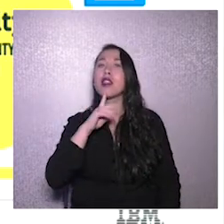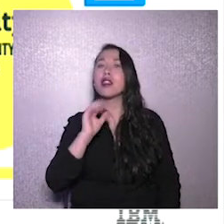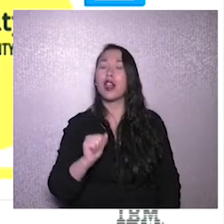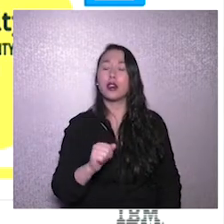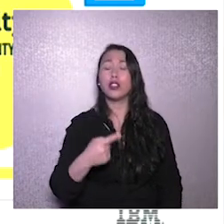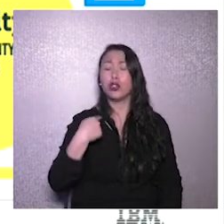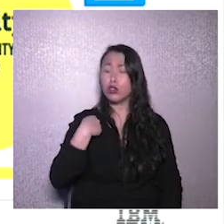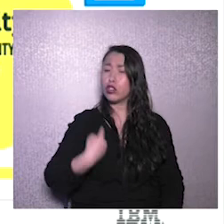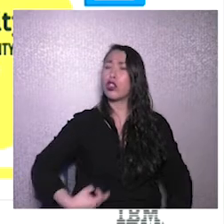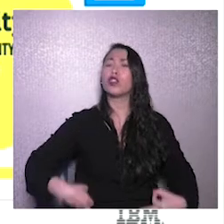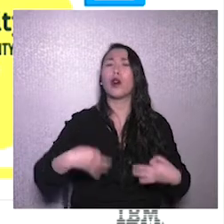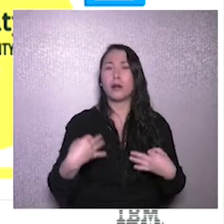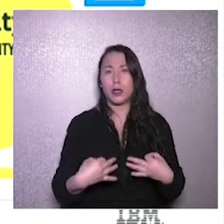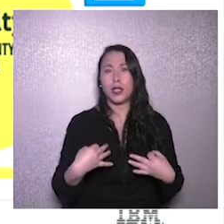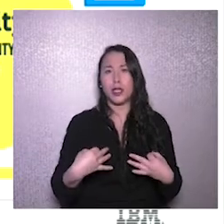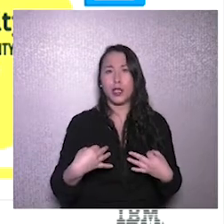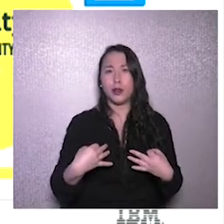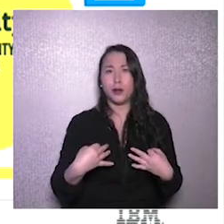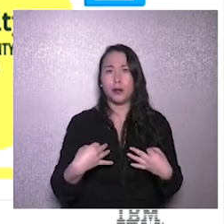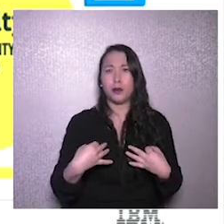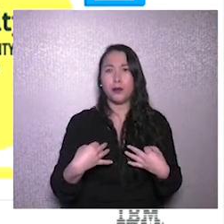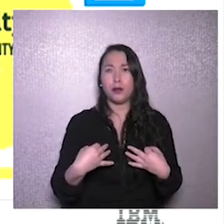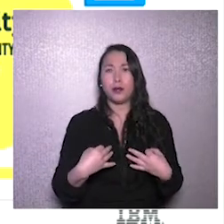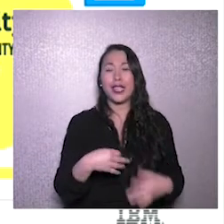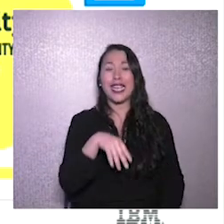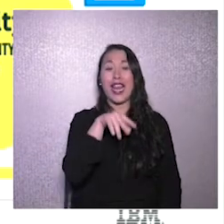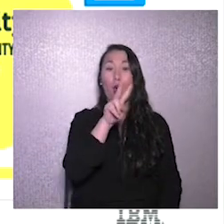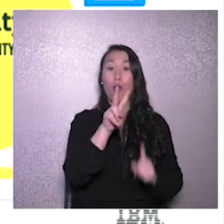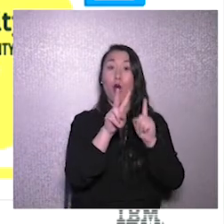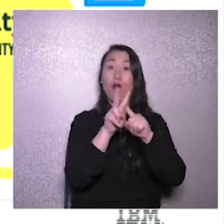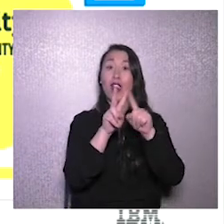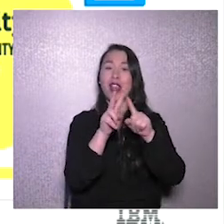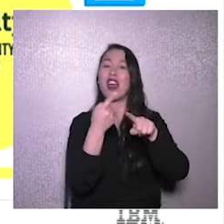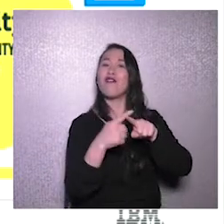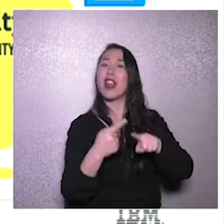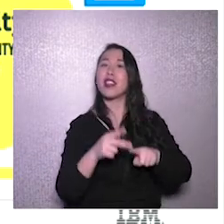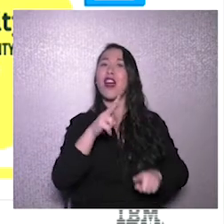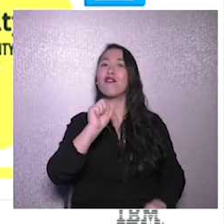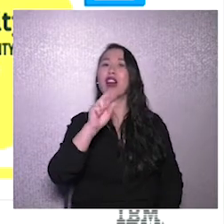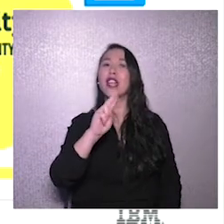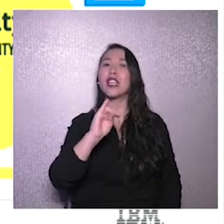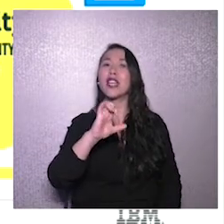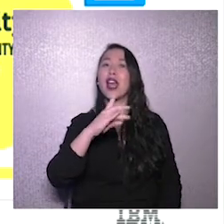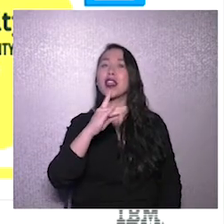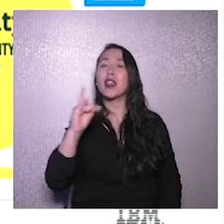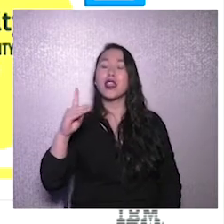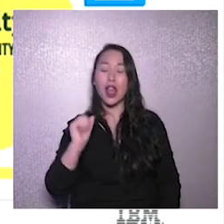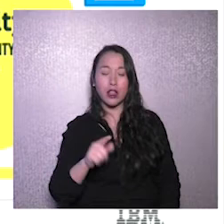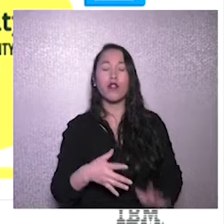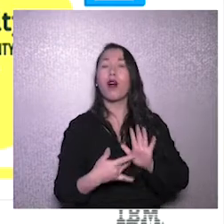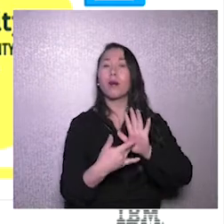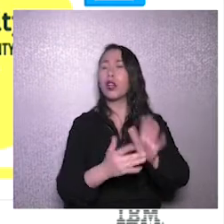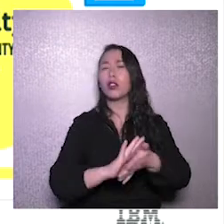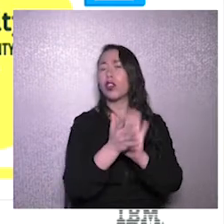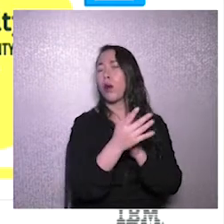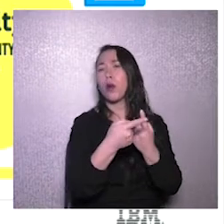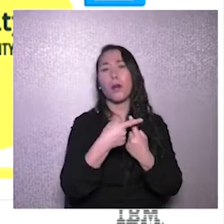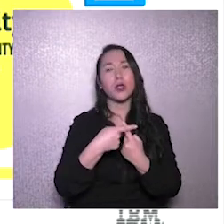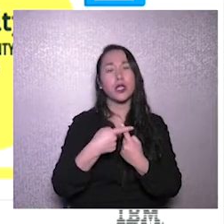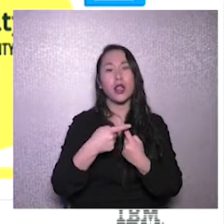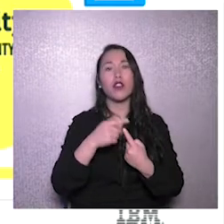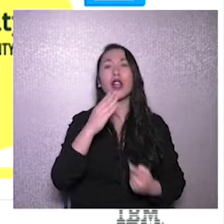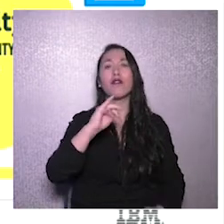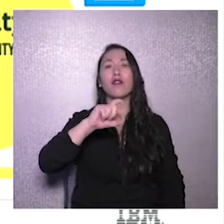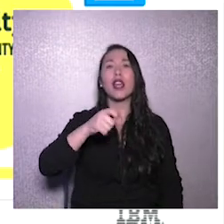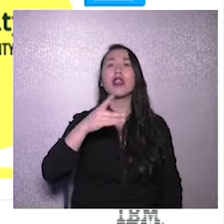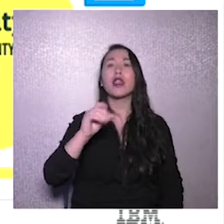Yo estoy convencido que la B de variedad es la que nos va a entregar todos los beneficios del Big Data en salud.